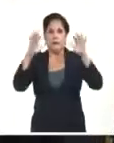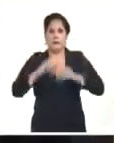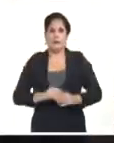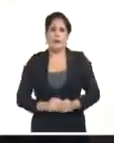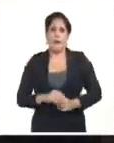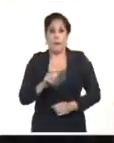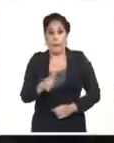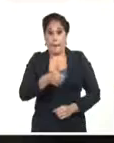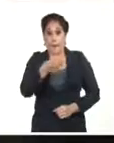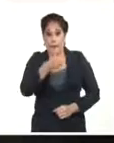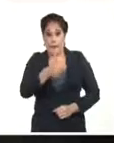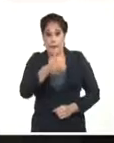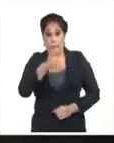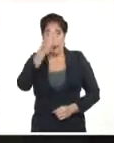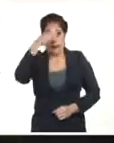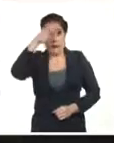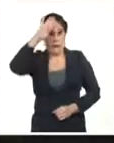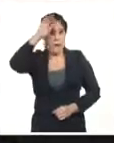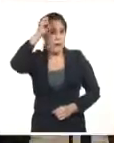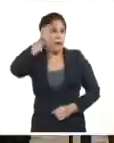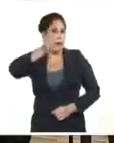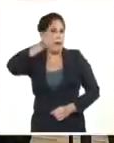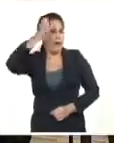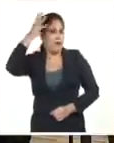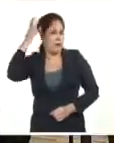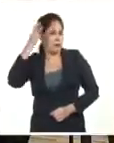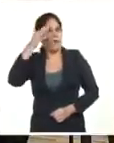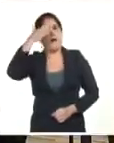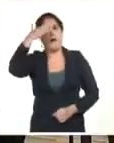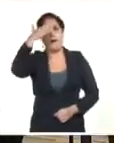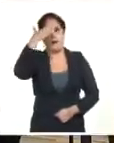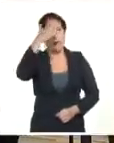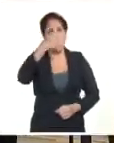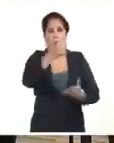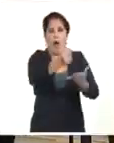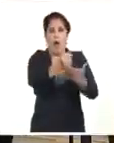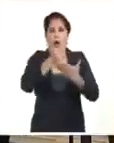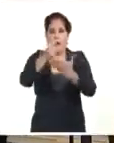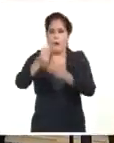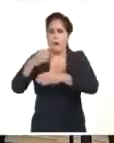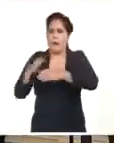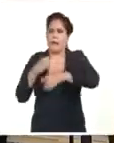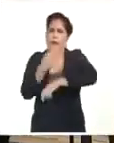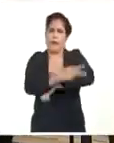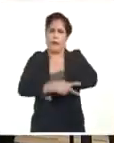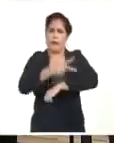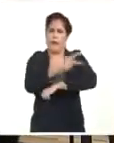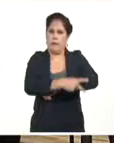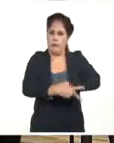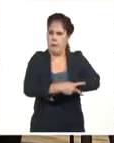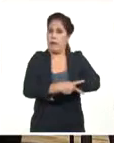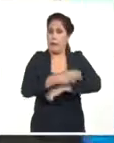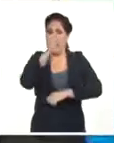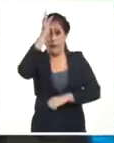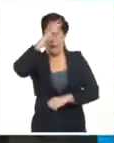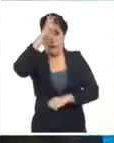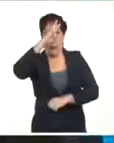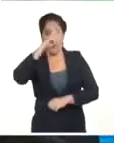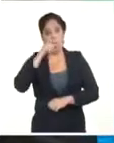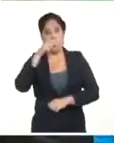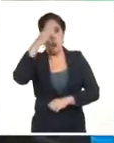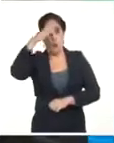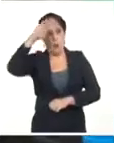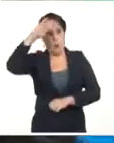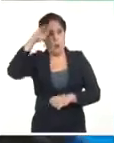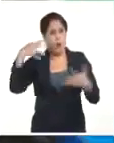El presidente Miguel Díaz-Canel Bermúdez agradeció el apoyo y solidaridad permanentes de México a Cuba.